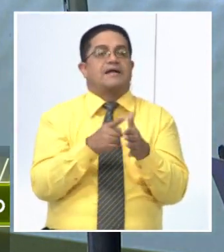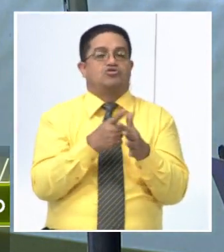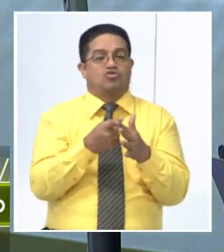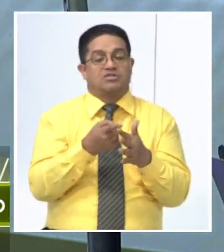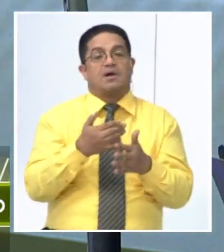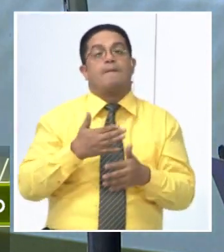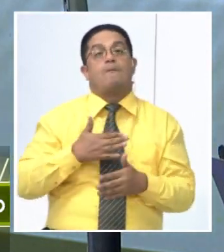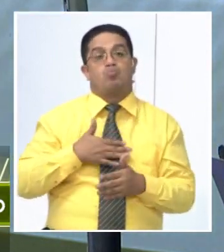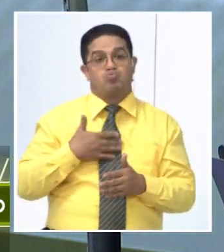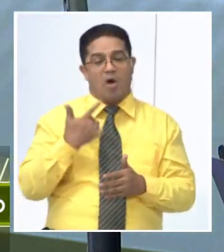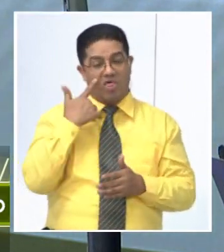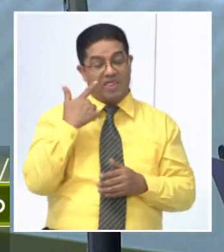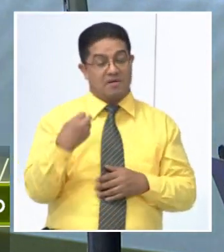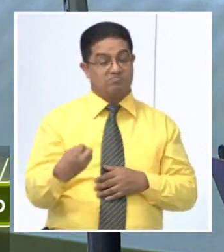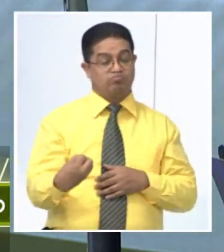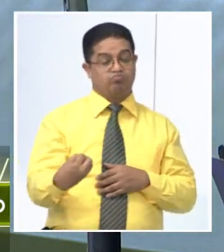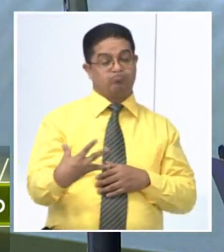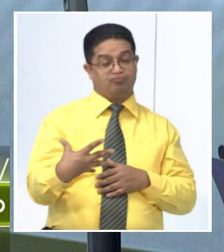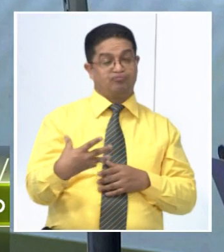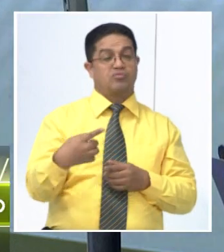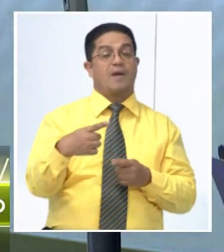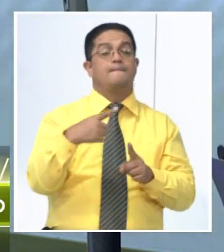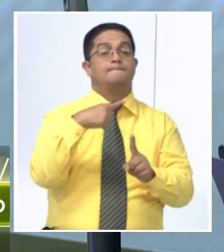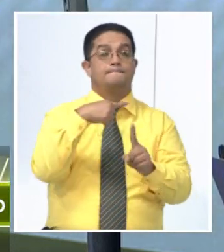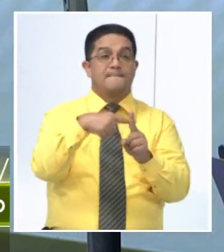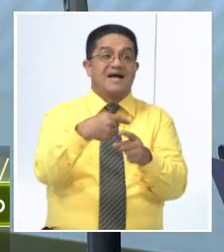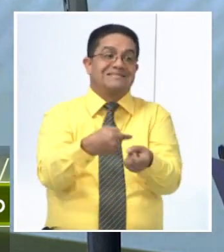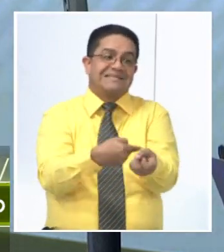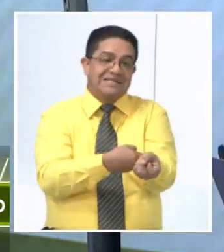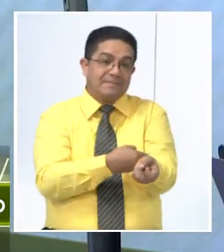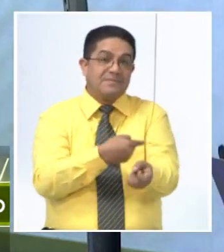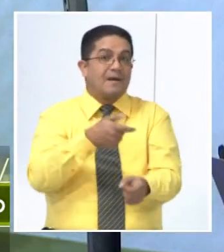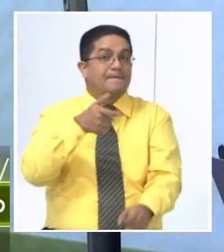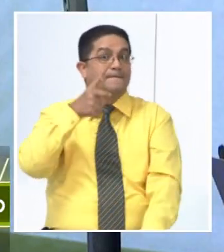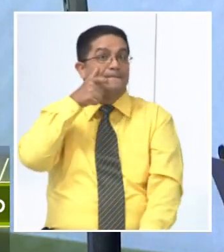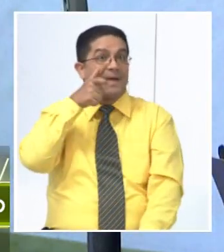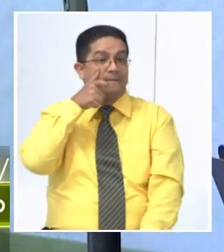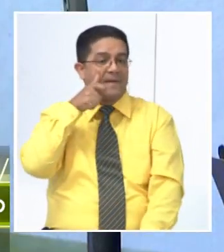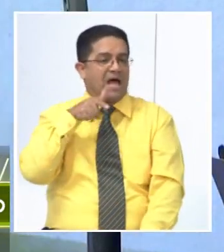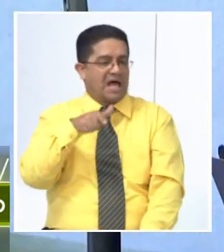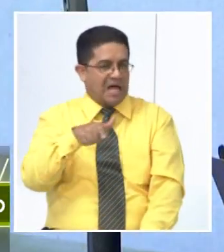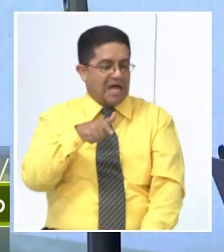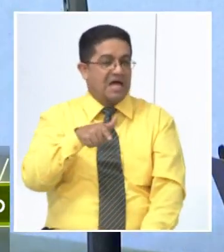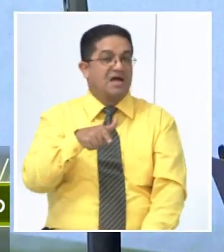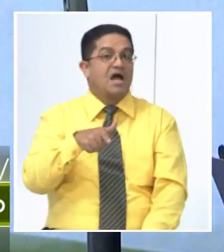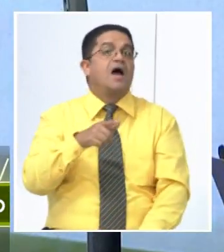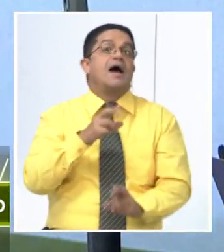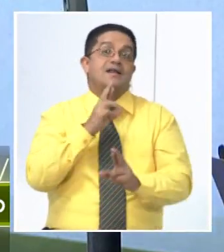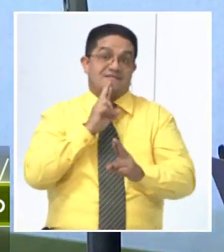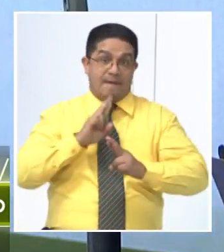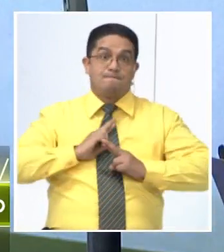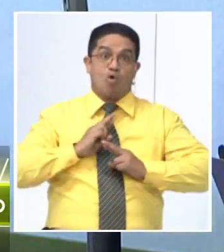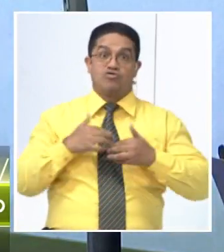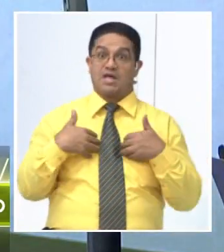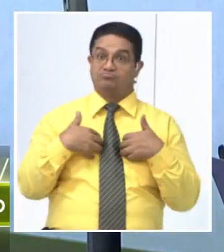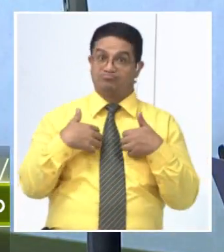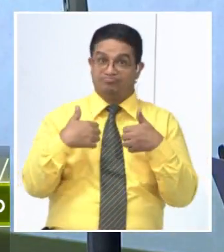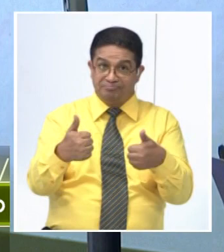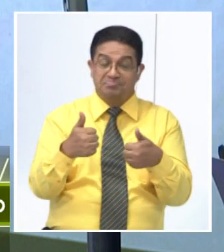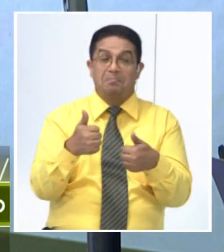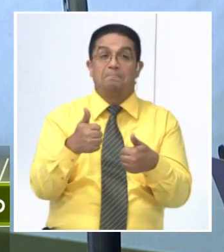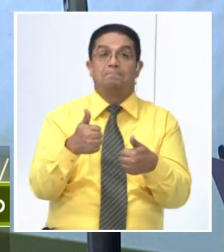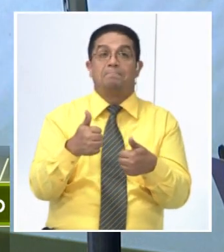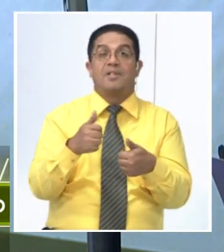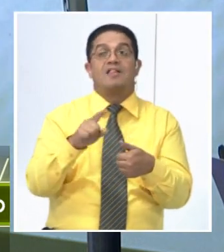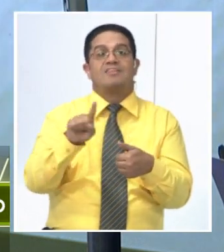dar radioterapia, quimioterapia y observación. Si este caso responde a la radioterapia, a la quimioterapia, después de